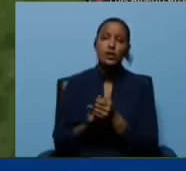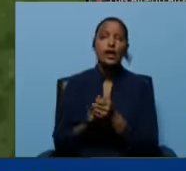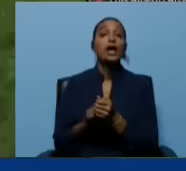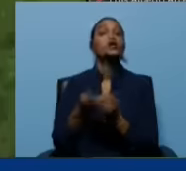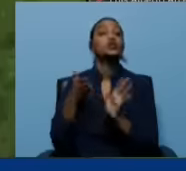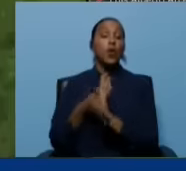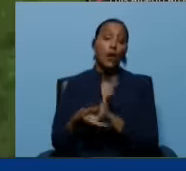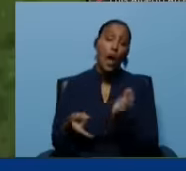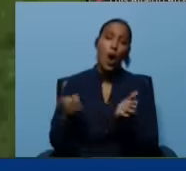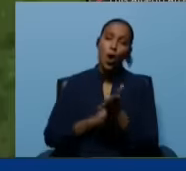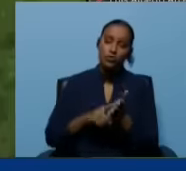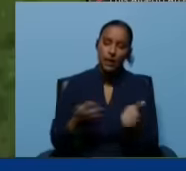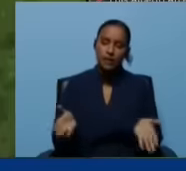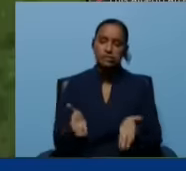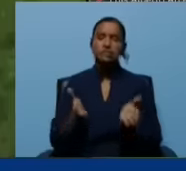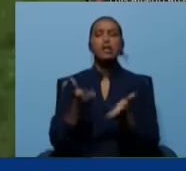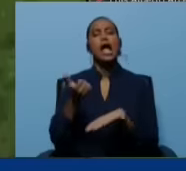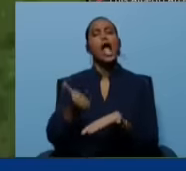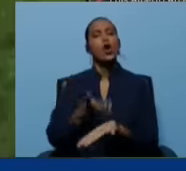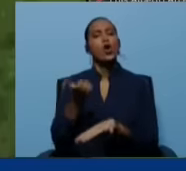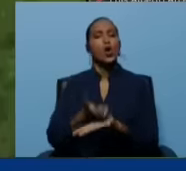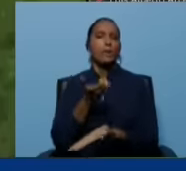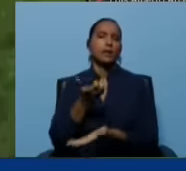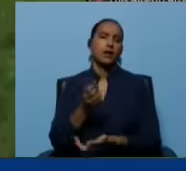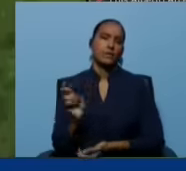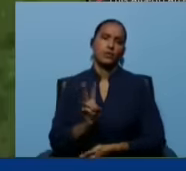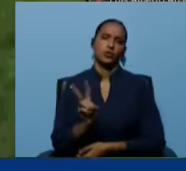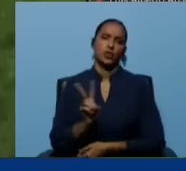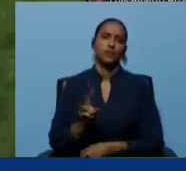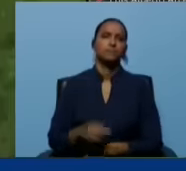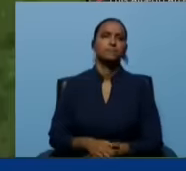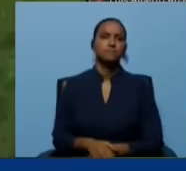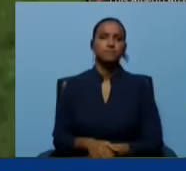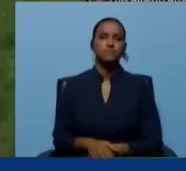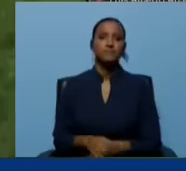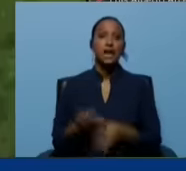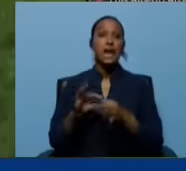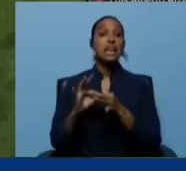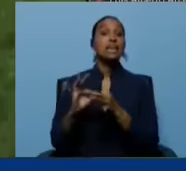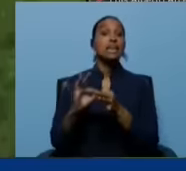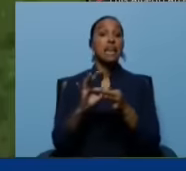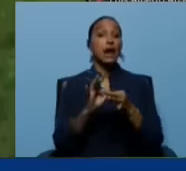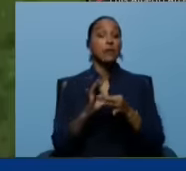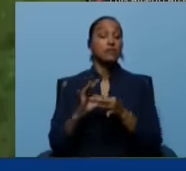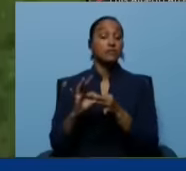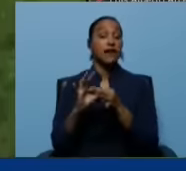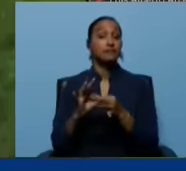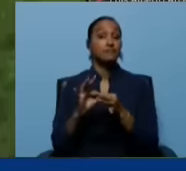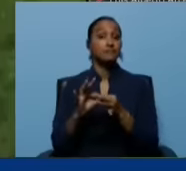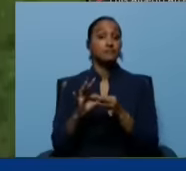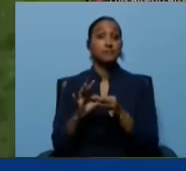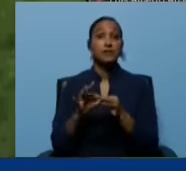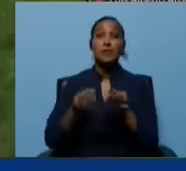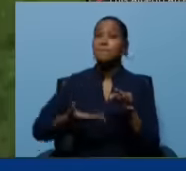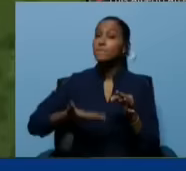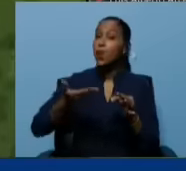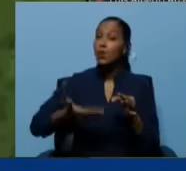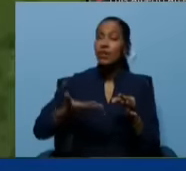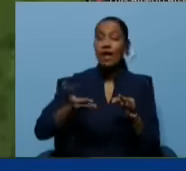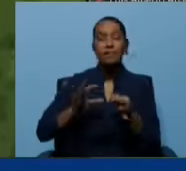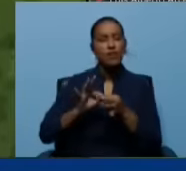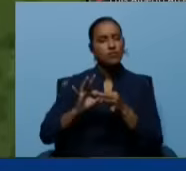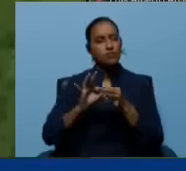económico y social de la nación. La unidad es base y esencia de la invencible